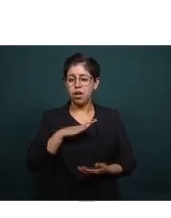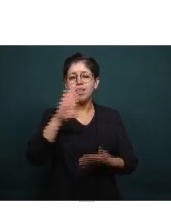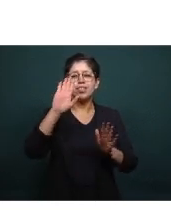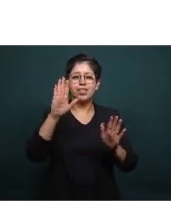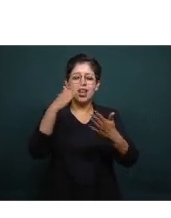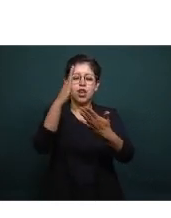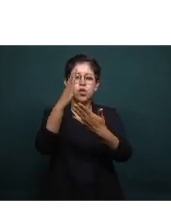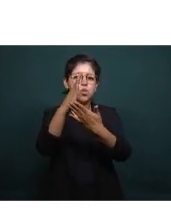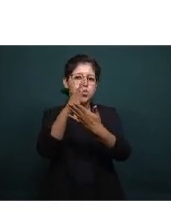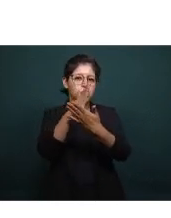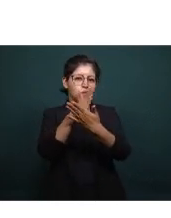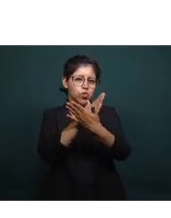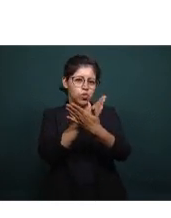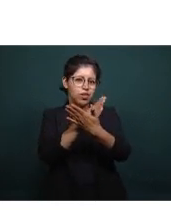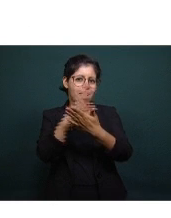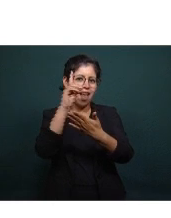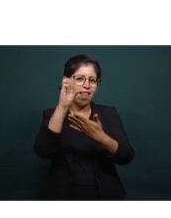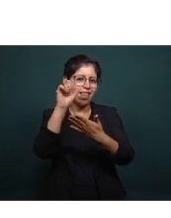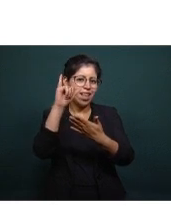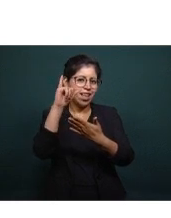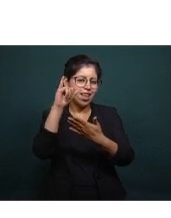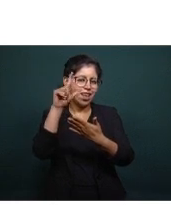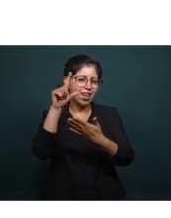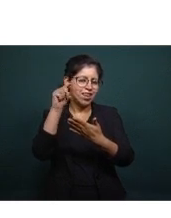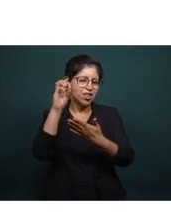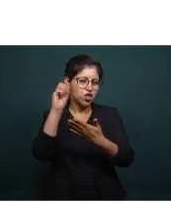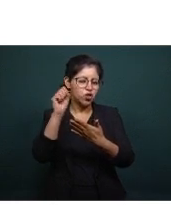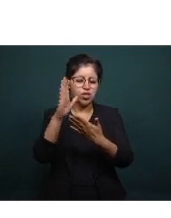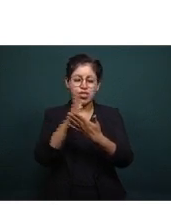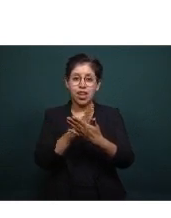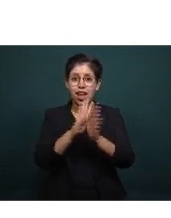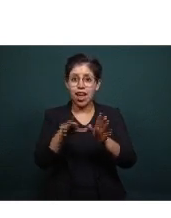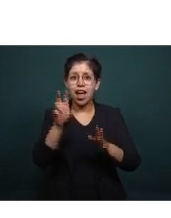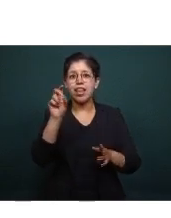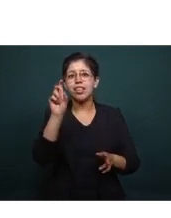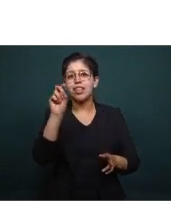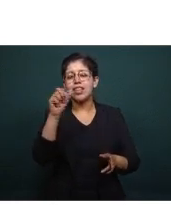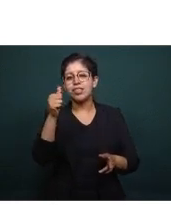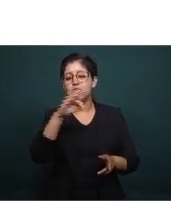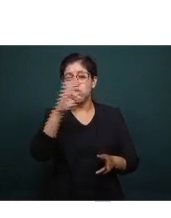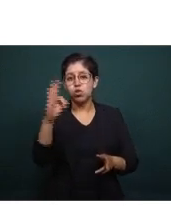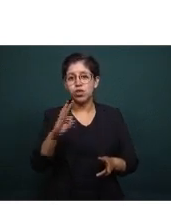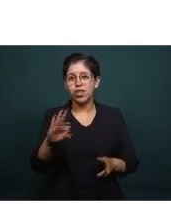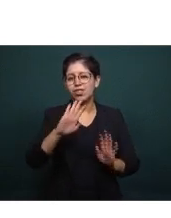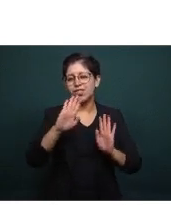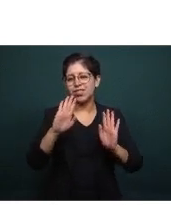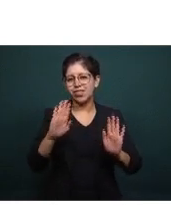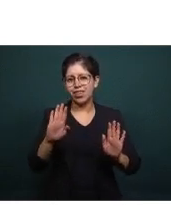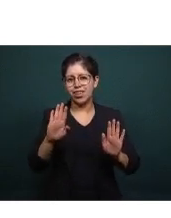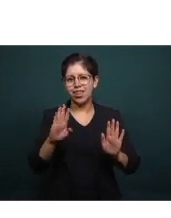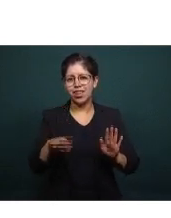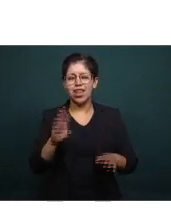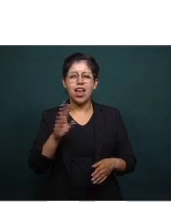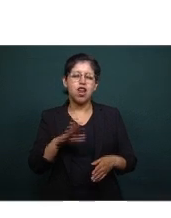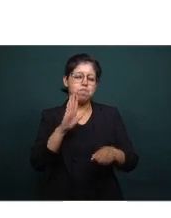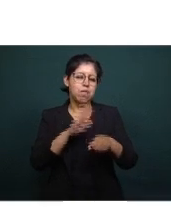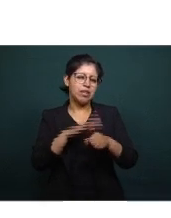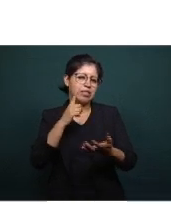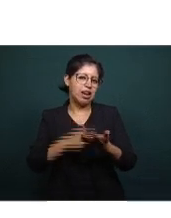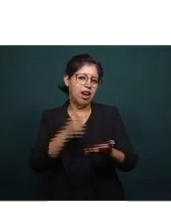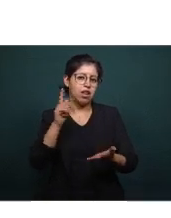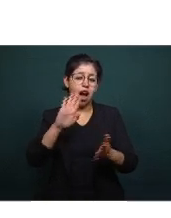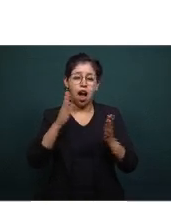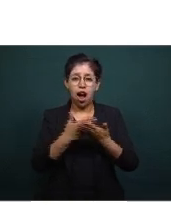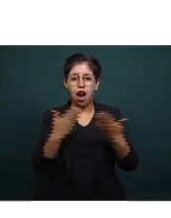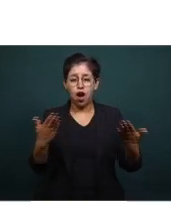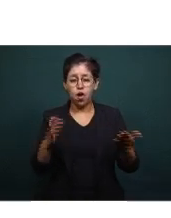en la proporción de delitos de alto impacto. Es decir, anteriormente el 36% del total de los delitos eran delitos de alto impacto. Hoy en